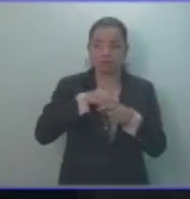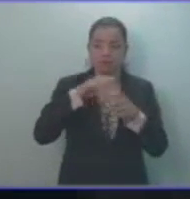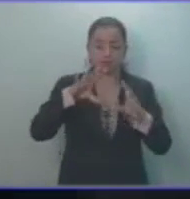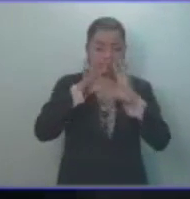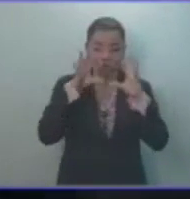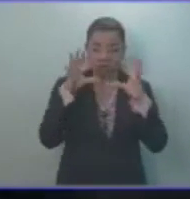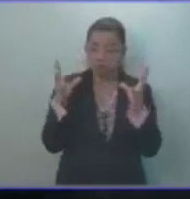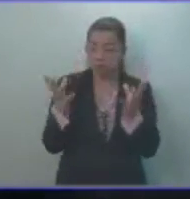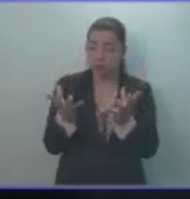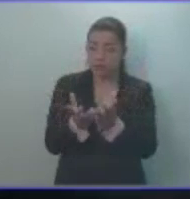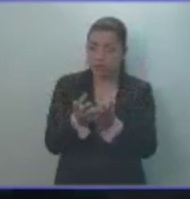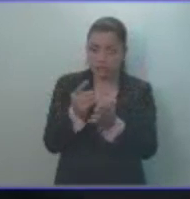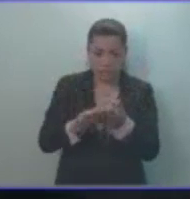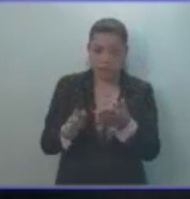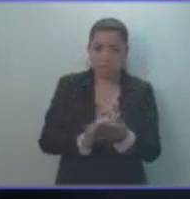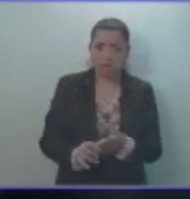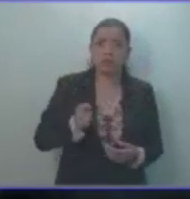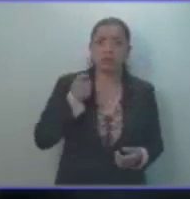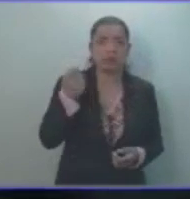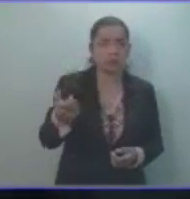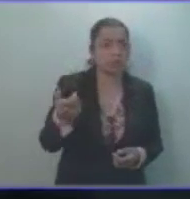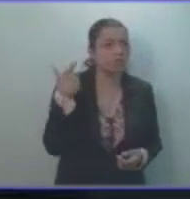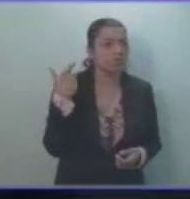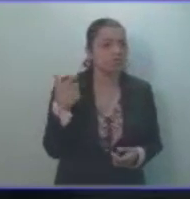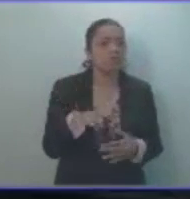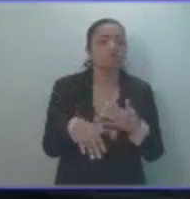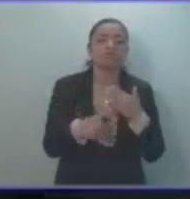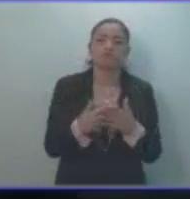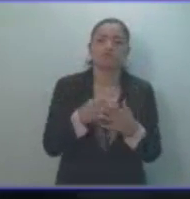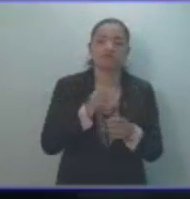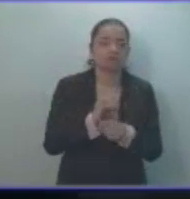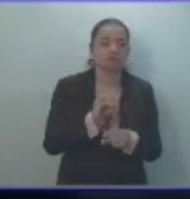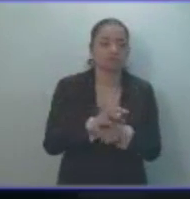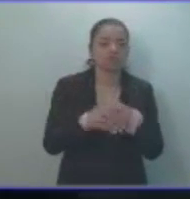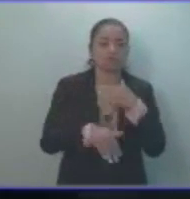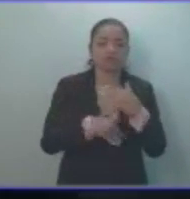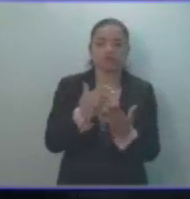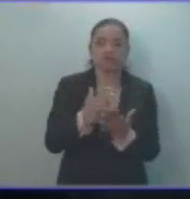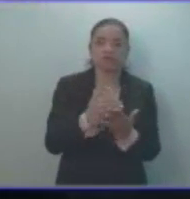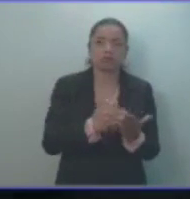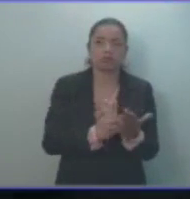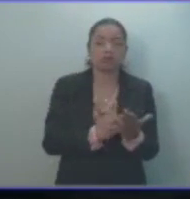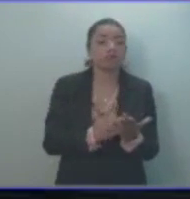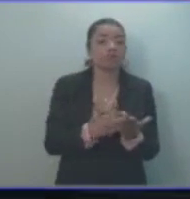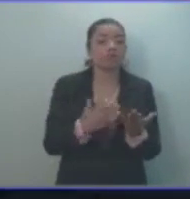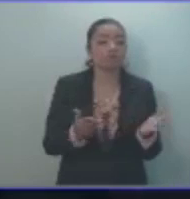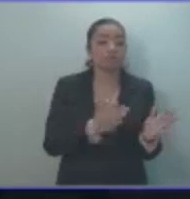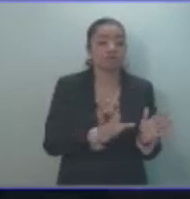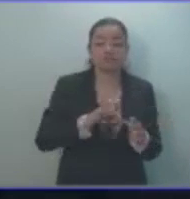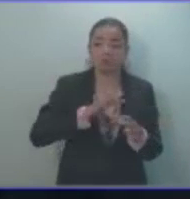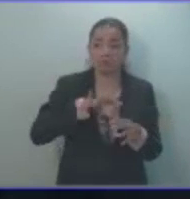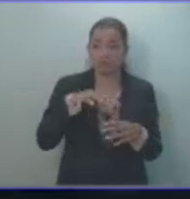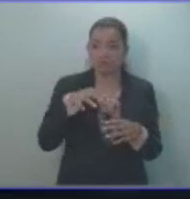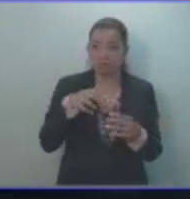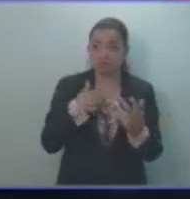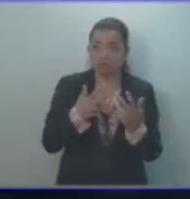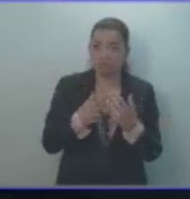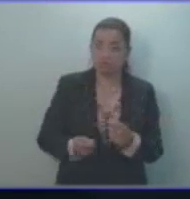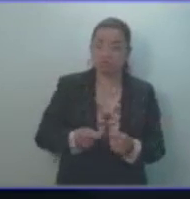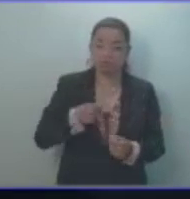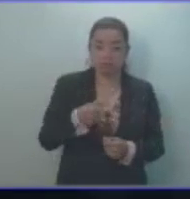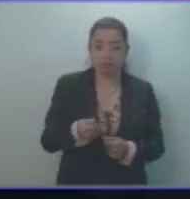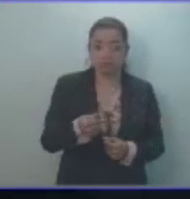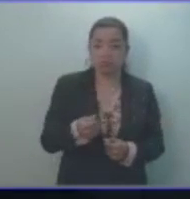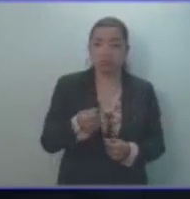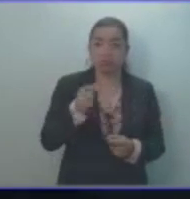de inversión, grandes fondos de inversión, que están recomendando a los emisores, a los inversionistas